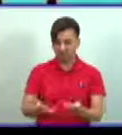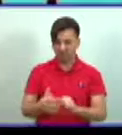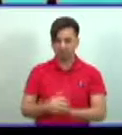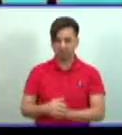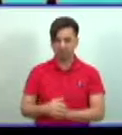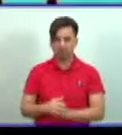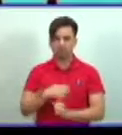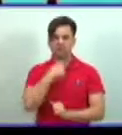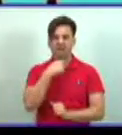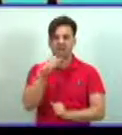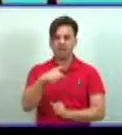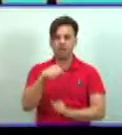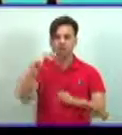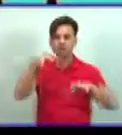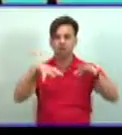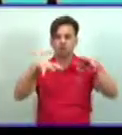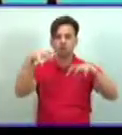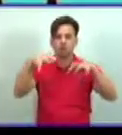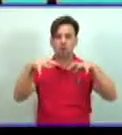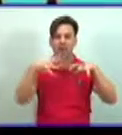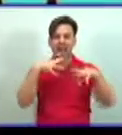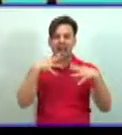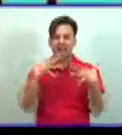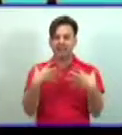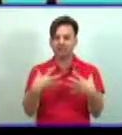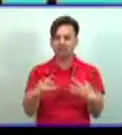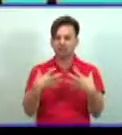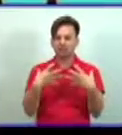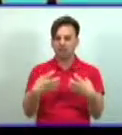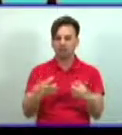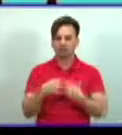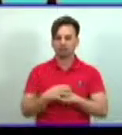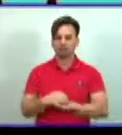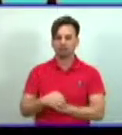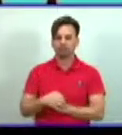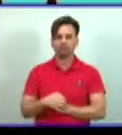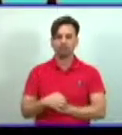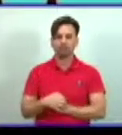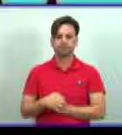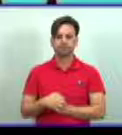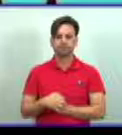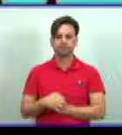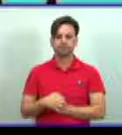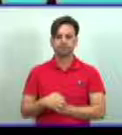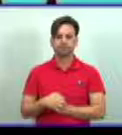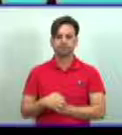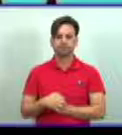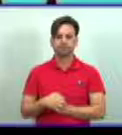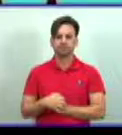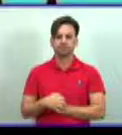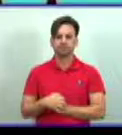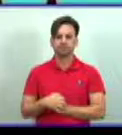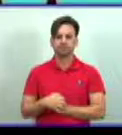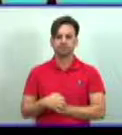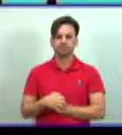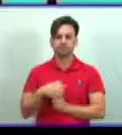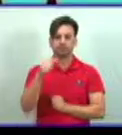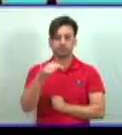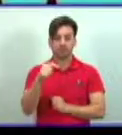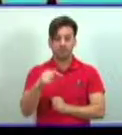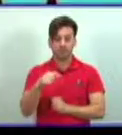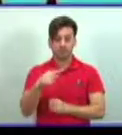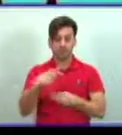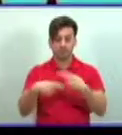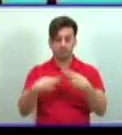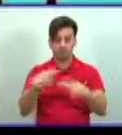lluvias ácidas, las llamadas lluvias ácidas, que al emitir estos gases de efecto invernadero que se condensan